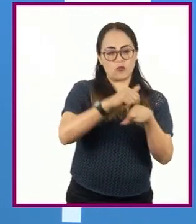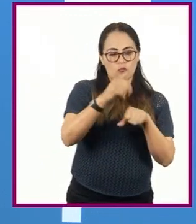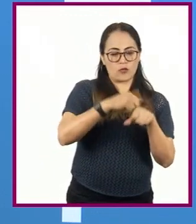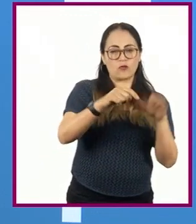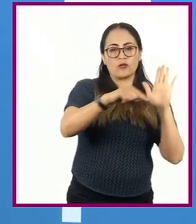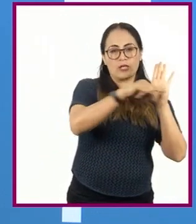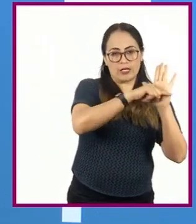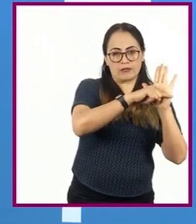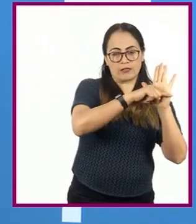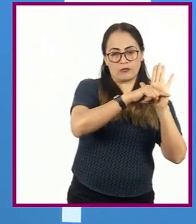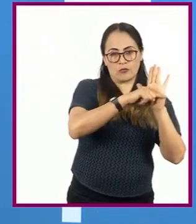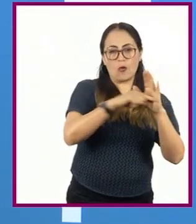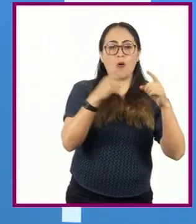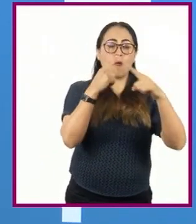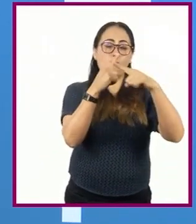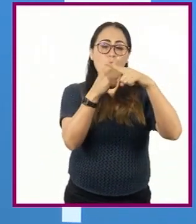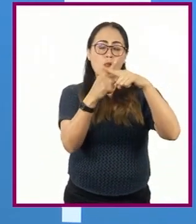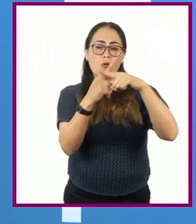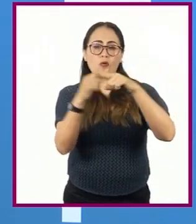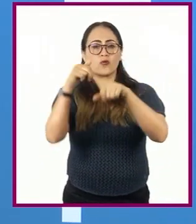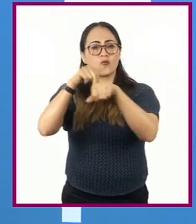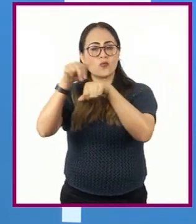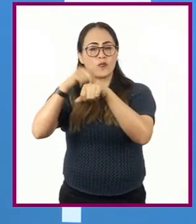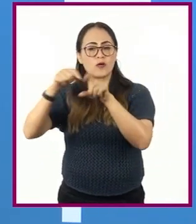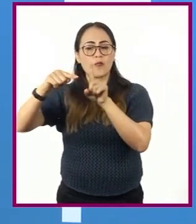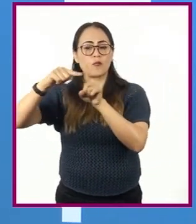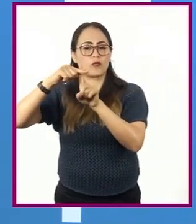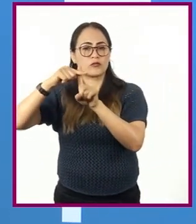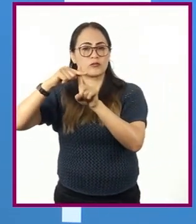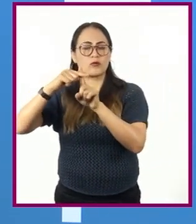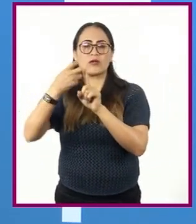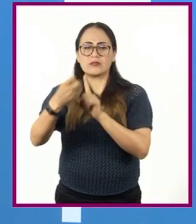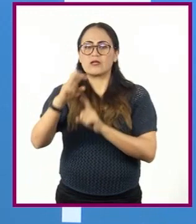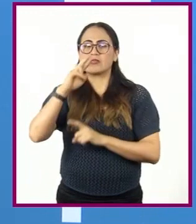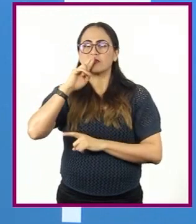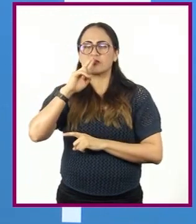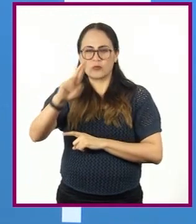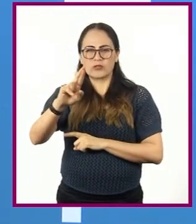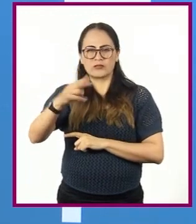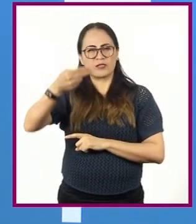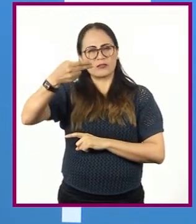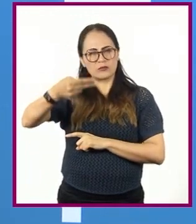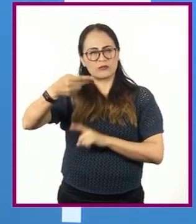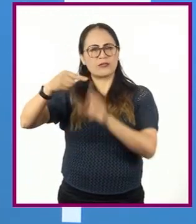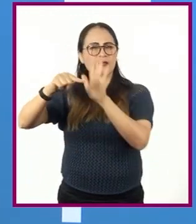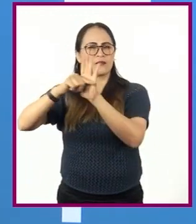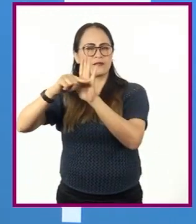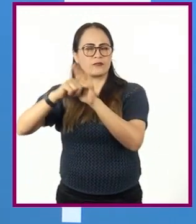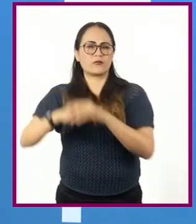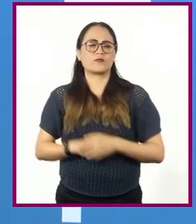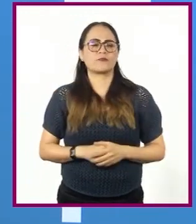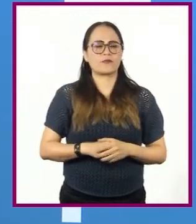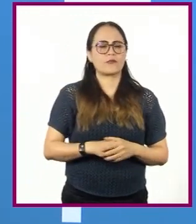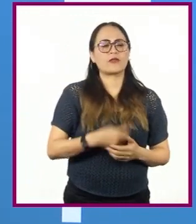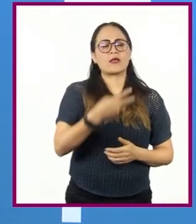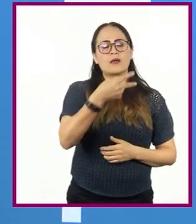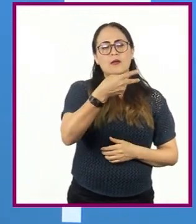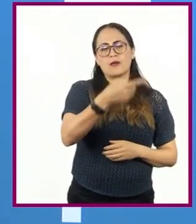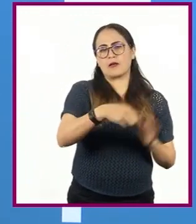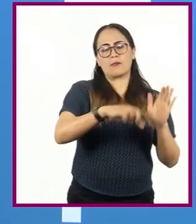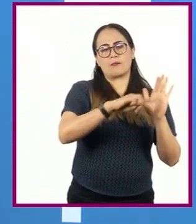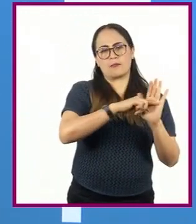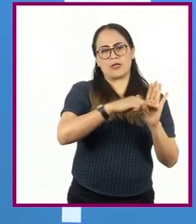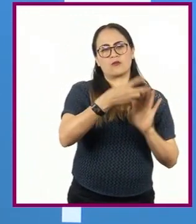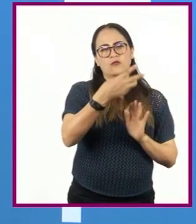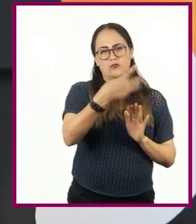otro número que es positivo, el resultado es un número negativo. 3 negativo por 5 igual a 15